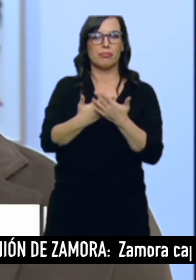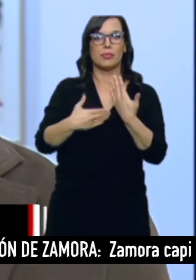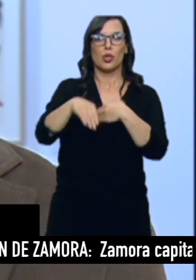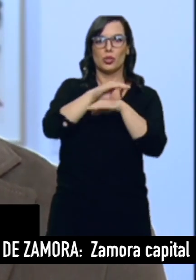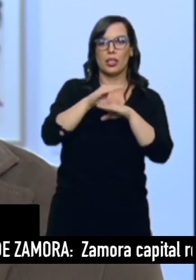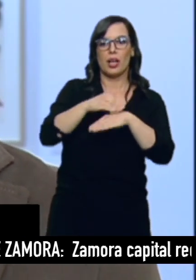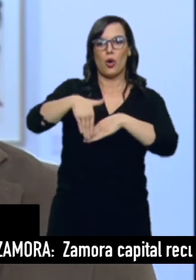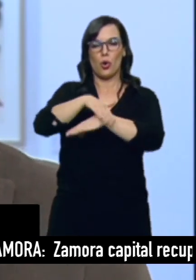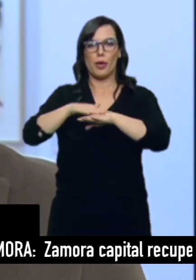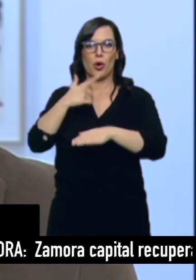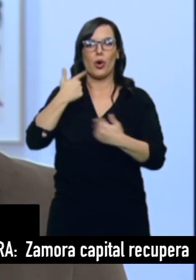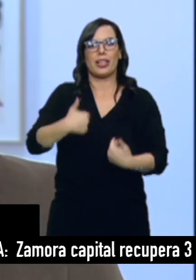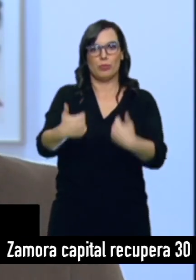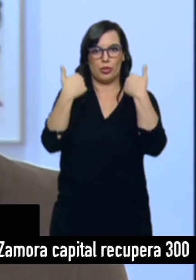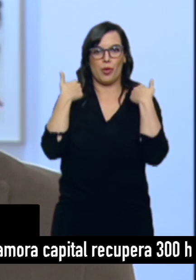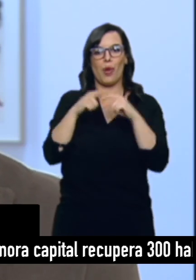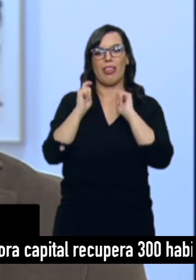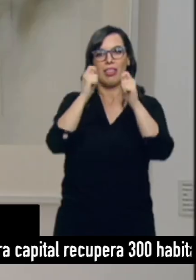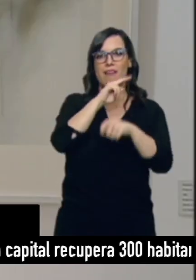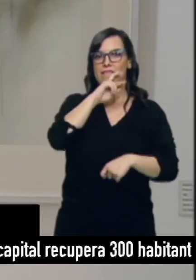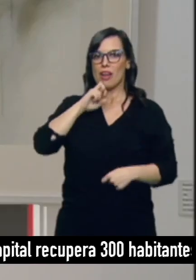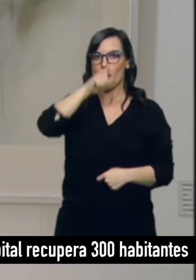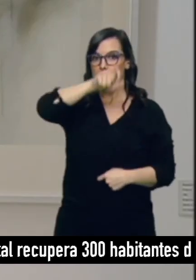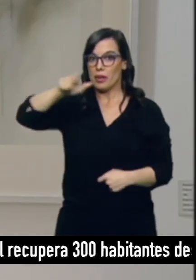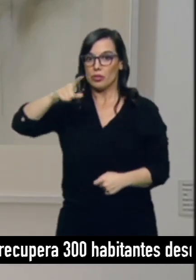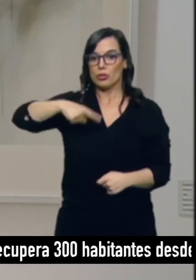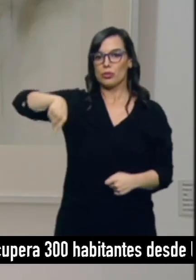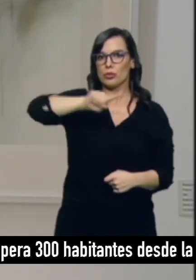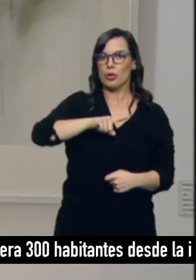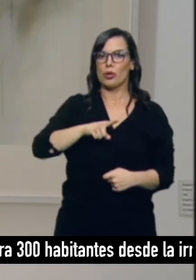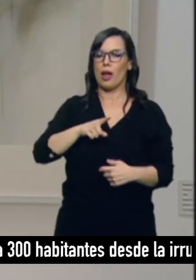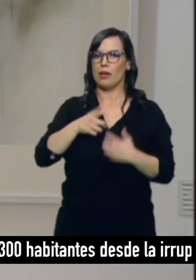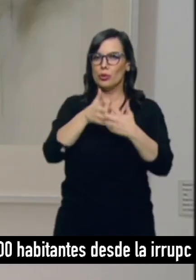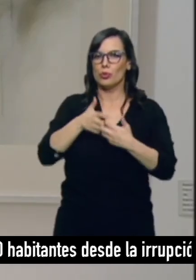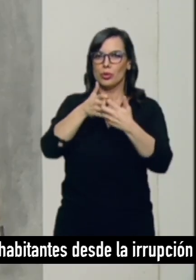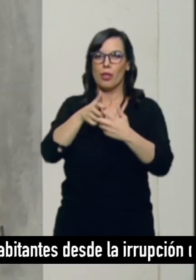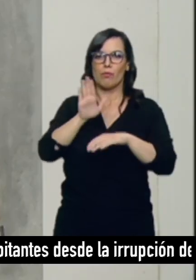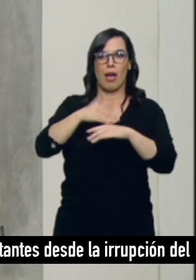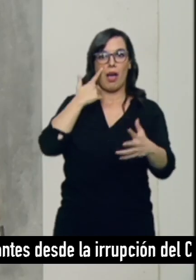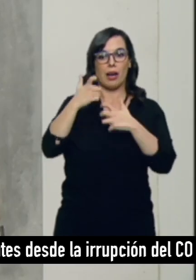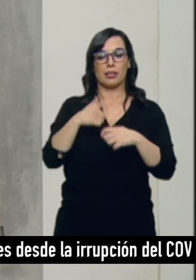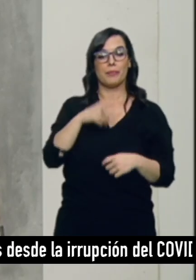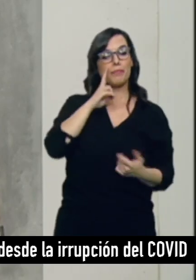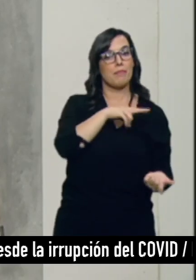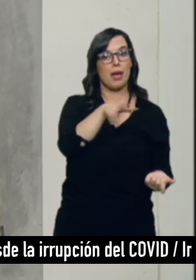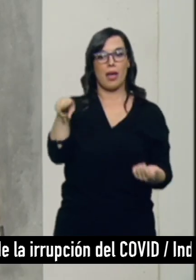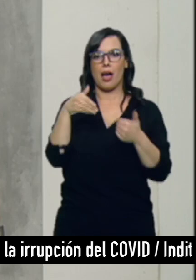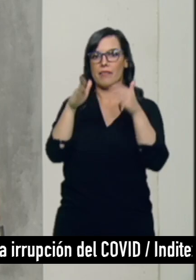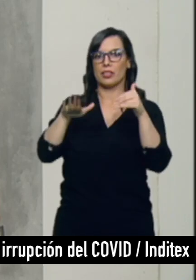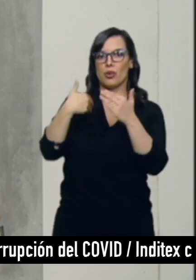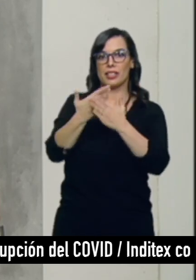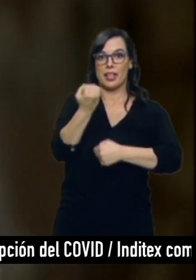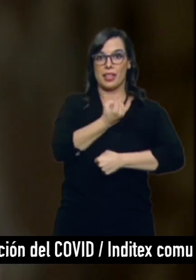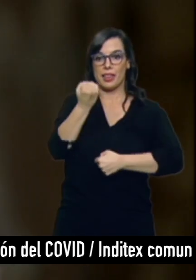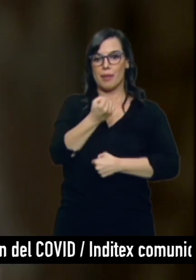gobierno, es precisamente poner en valor a todas estas personas que tanto han hecho por el arte. Moverse en esta exposición abierta hasta finales de